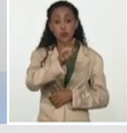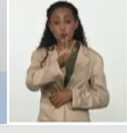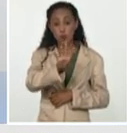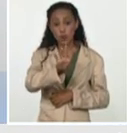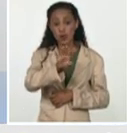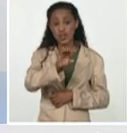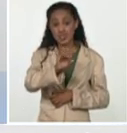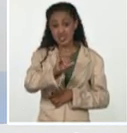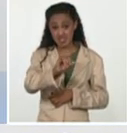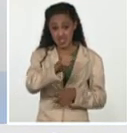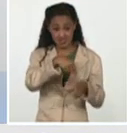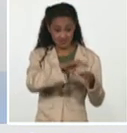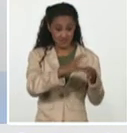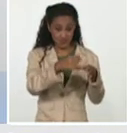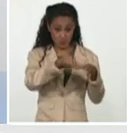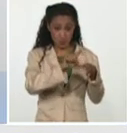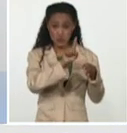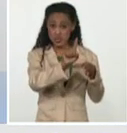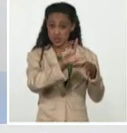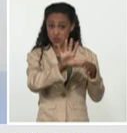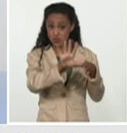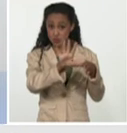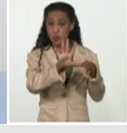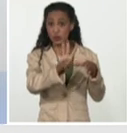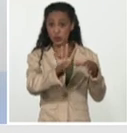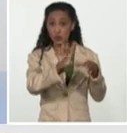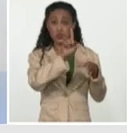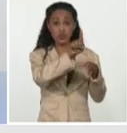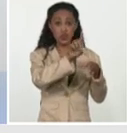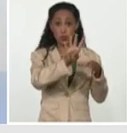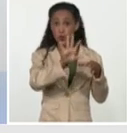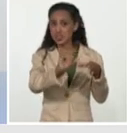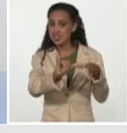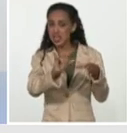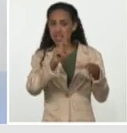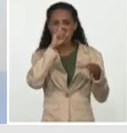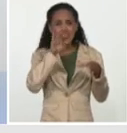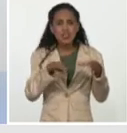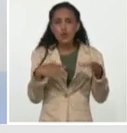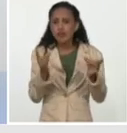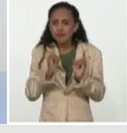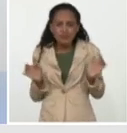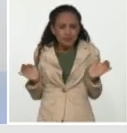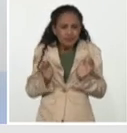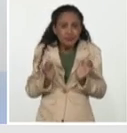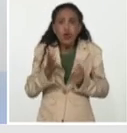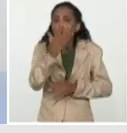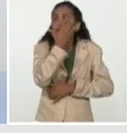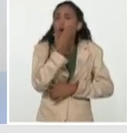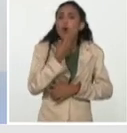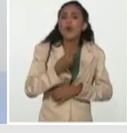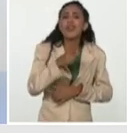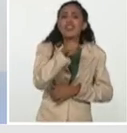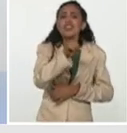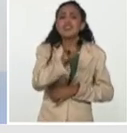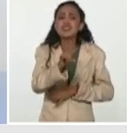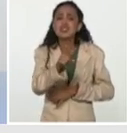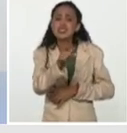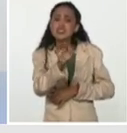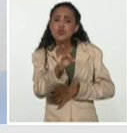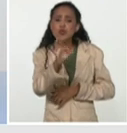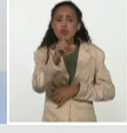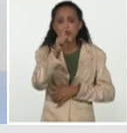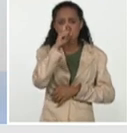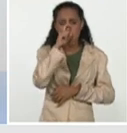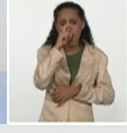esos 154 son niños lactantes jóvenes de 18 años y